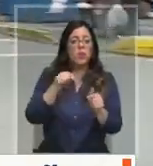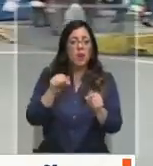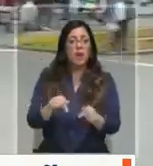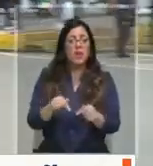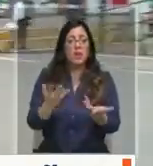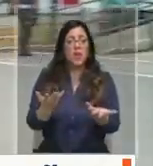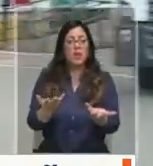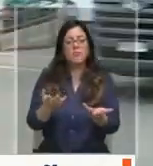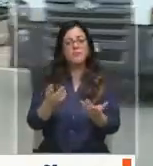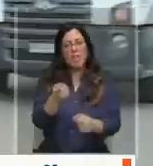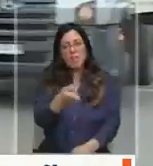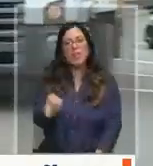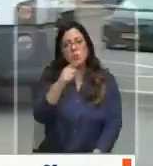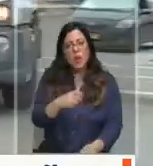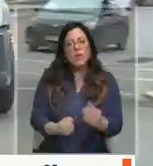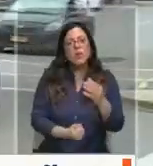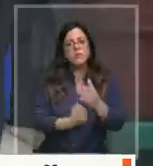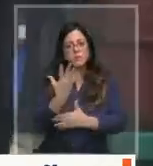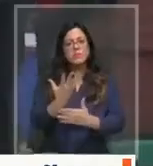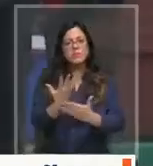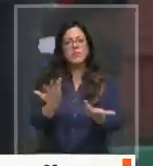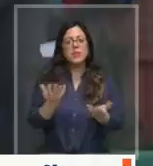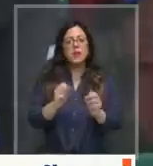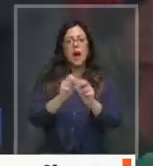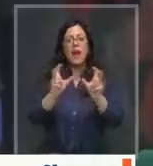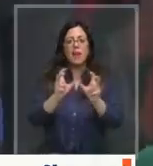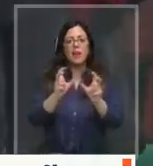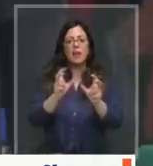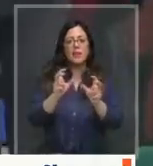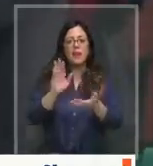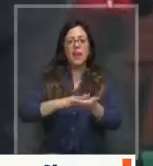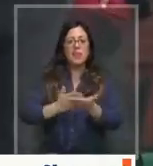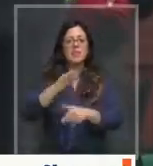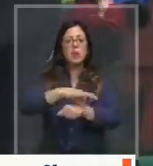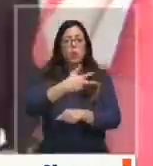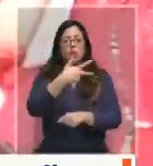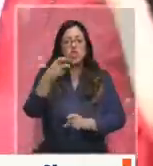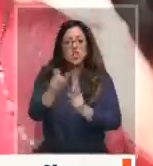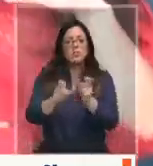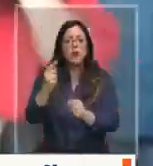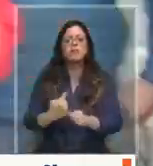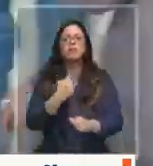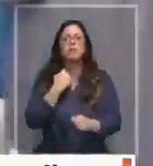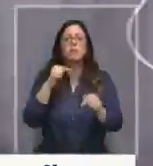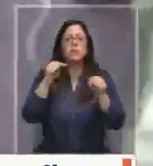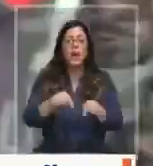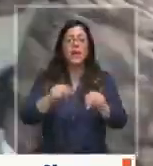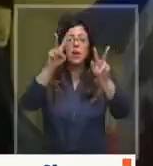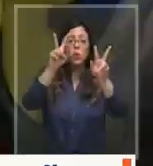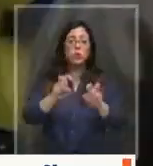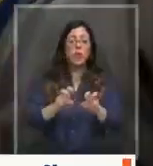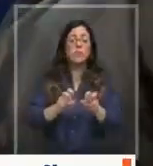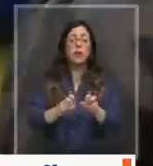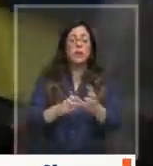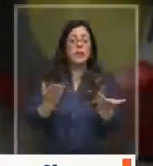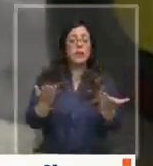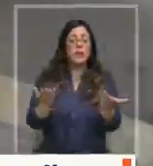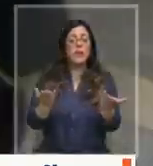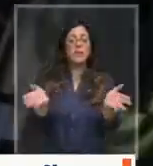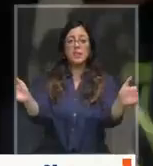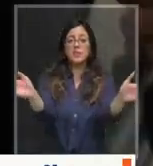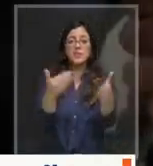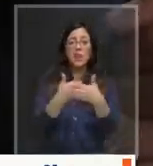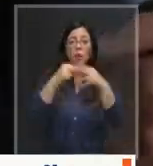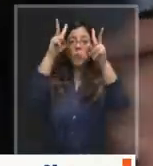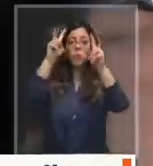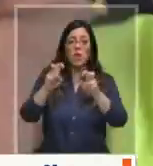alerta sanitaria con casi 800 personas afectadas. Una clausura que, si bien refleja un paso importante en materia ambiental, para ellos